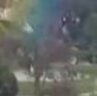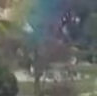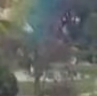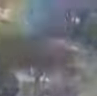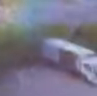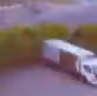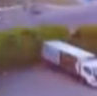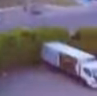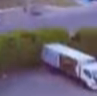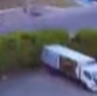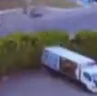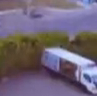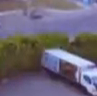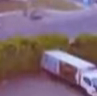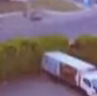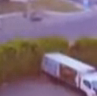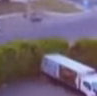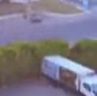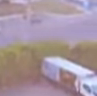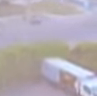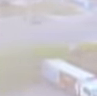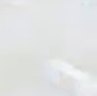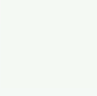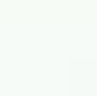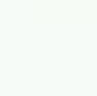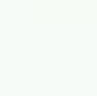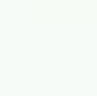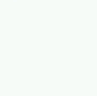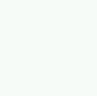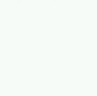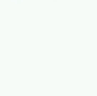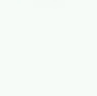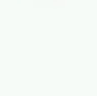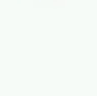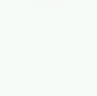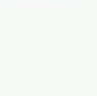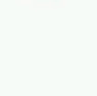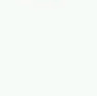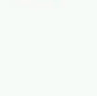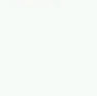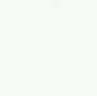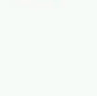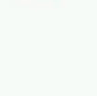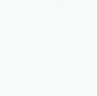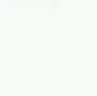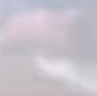y del Primer Festival Internacional de Artes Vivas Loja 2016.